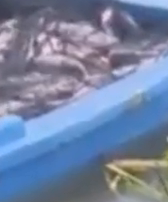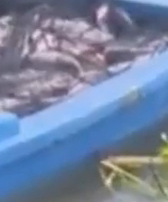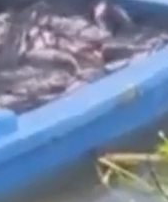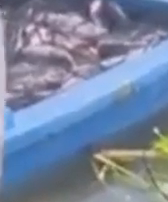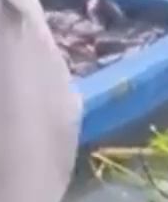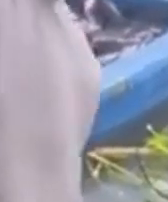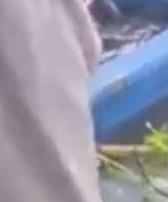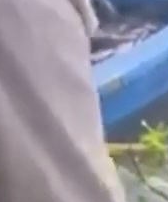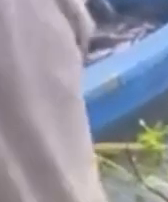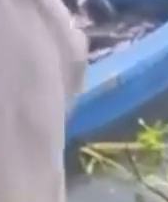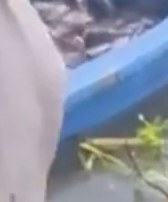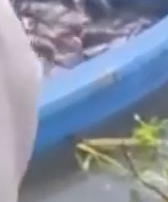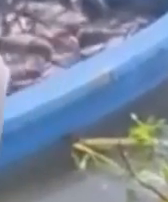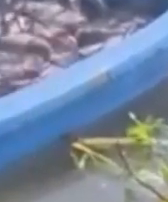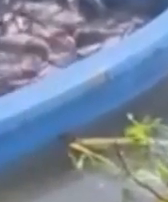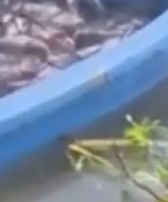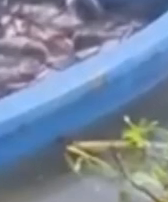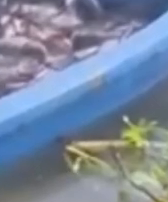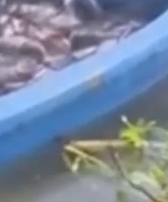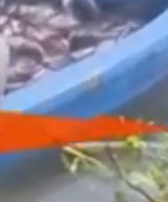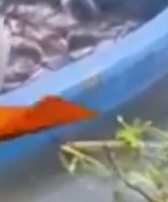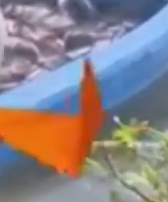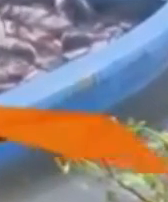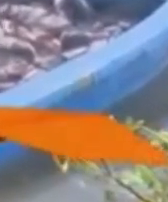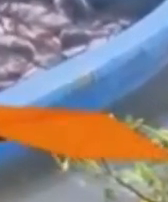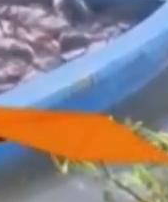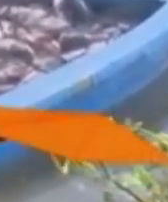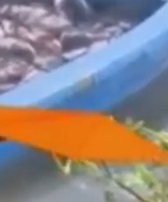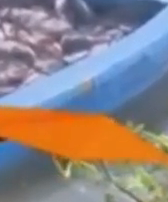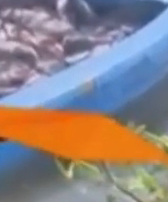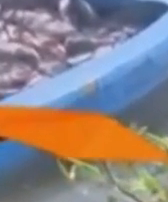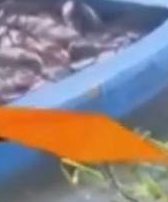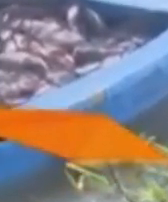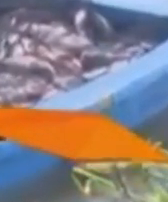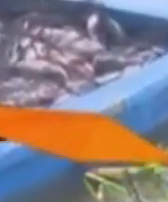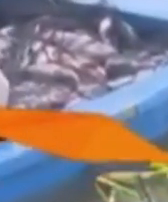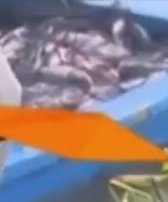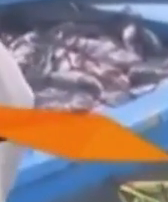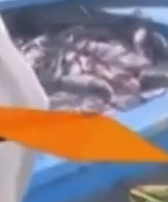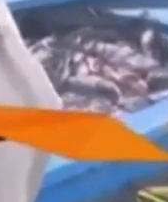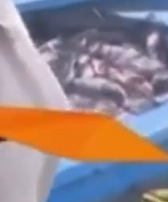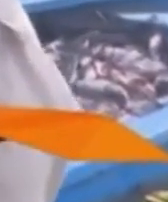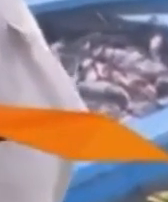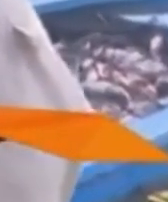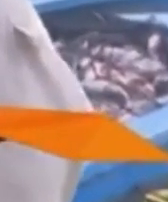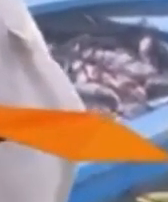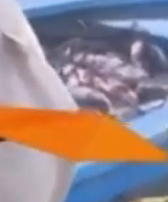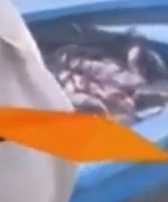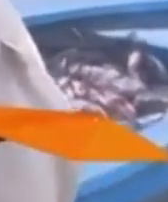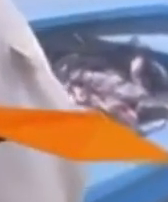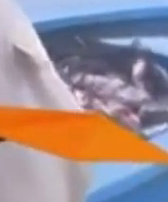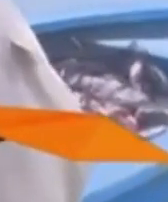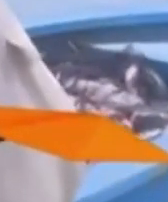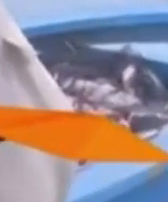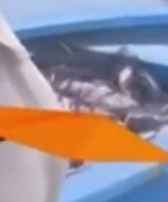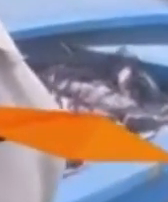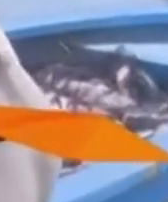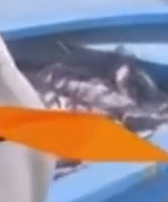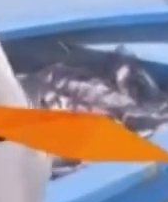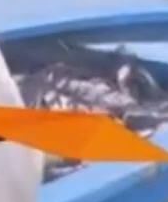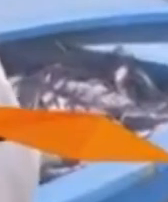ve bien, tenemos 8 botes de pescado hoy. ¿Y eso qué significa cuando hay 8 botes de pescado? No,